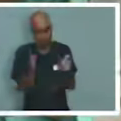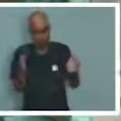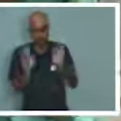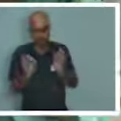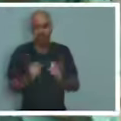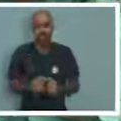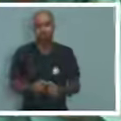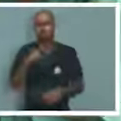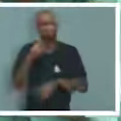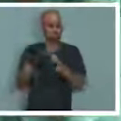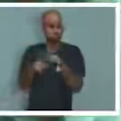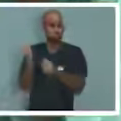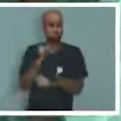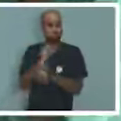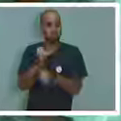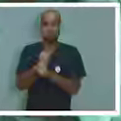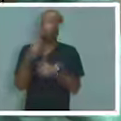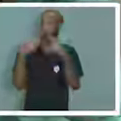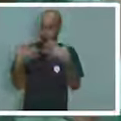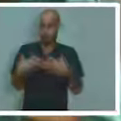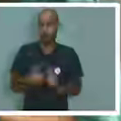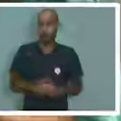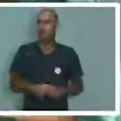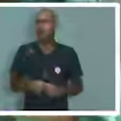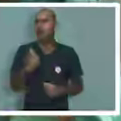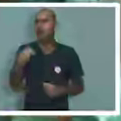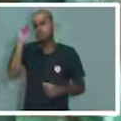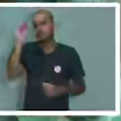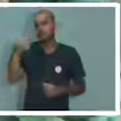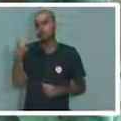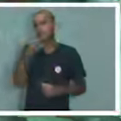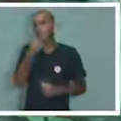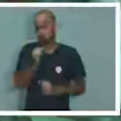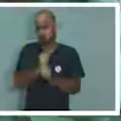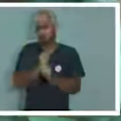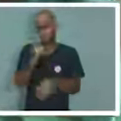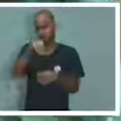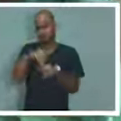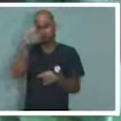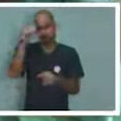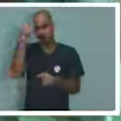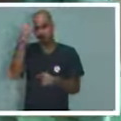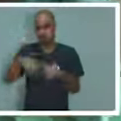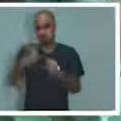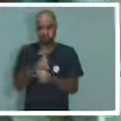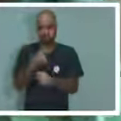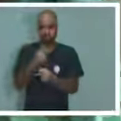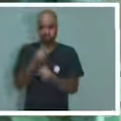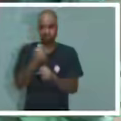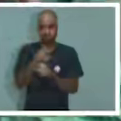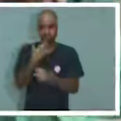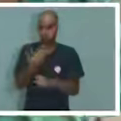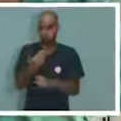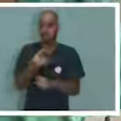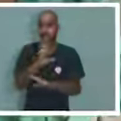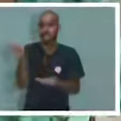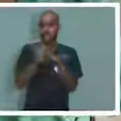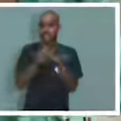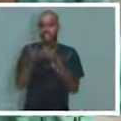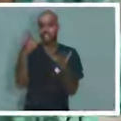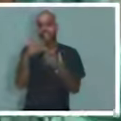una labor muy importante. Tengo entendido que como uno de los jóvenes que labora aquí, gracias a tus méritos de trabajo, has sido seleccionado entre los jóvenes